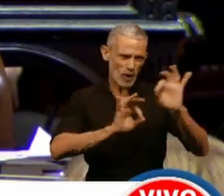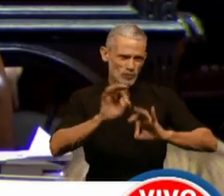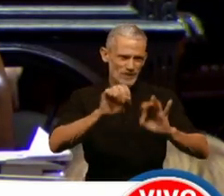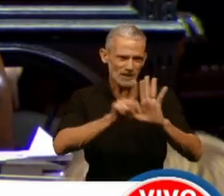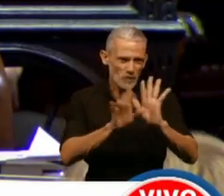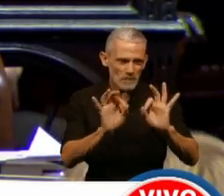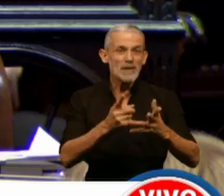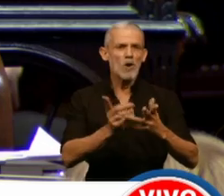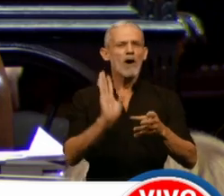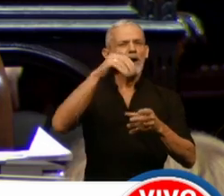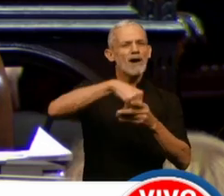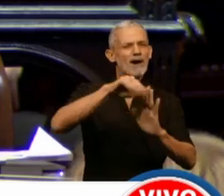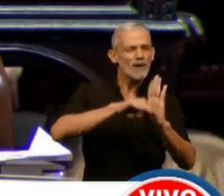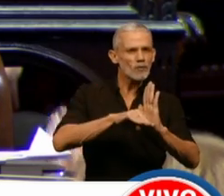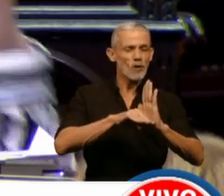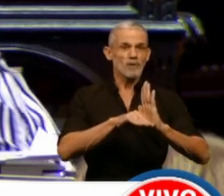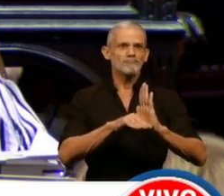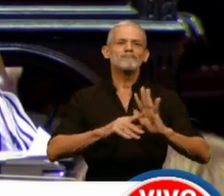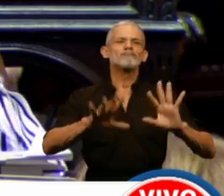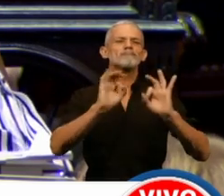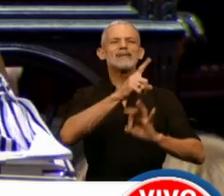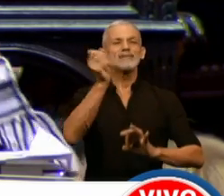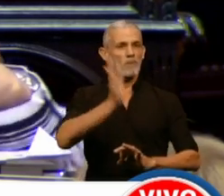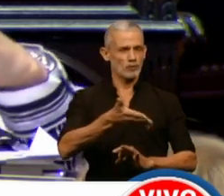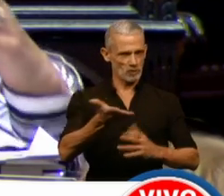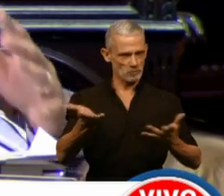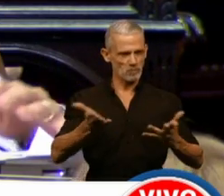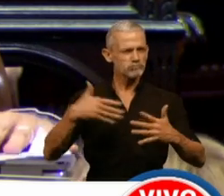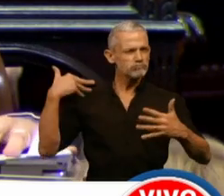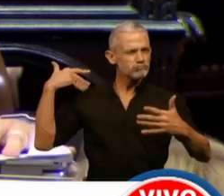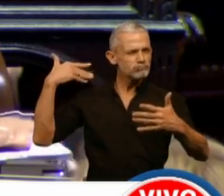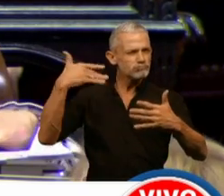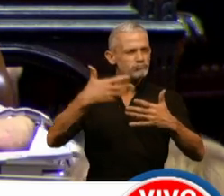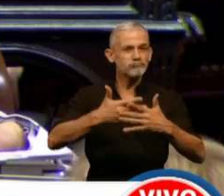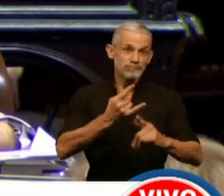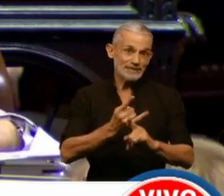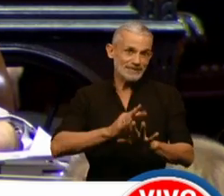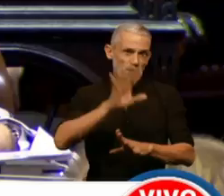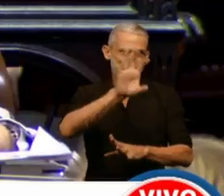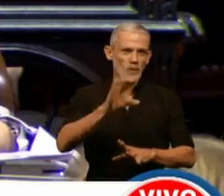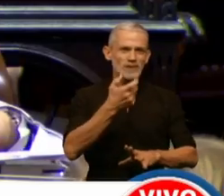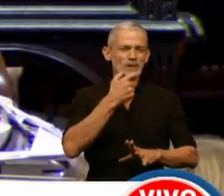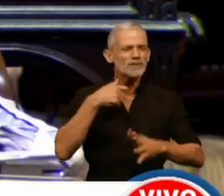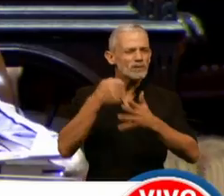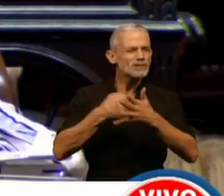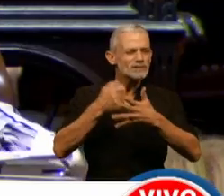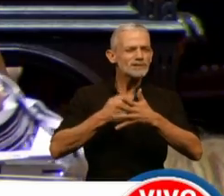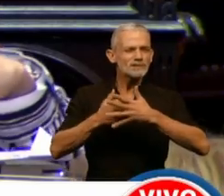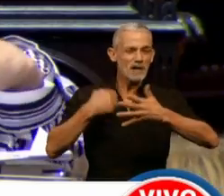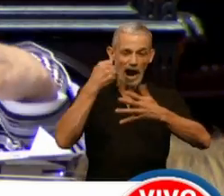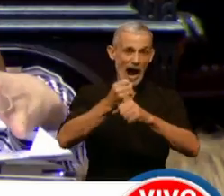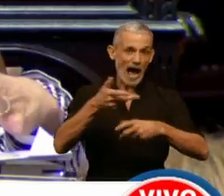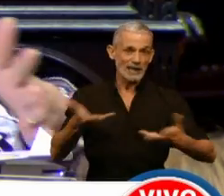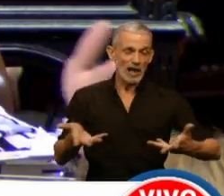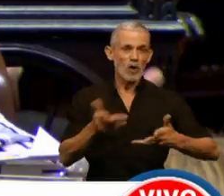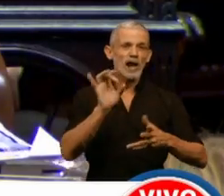logró incluirse en su totalidad un reclamo histórico que venía haciendo la provincia hasta el momento